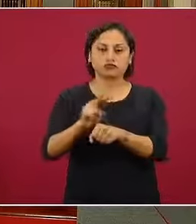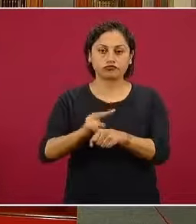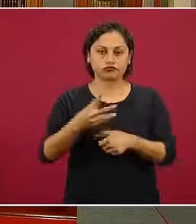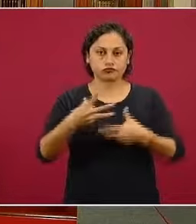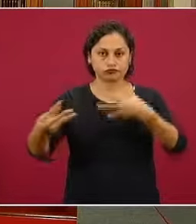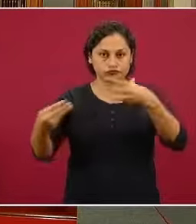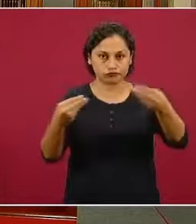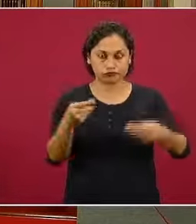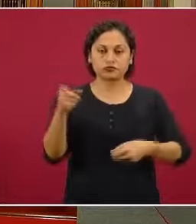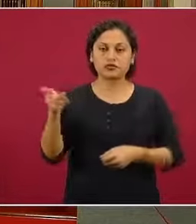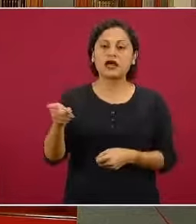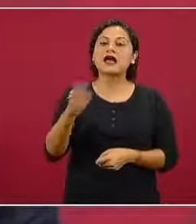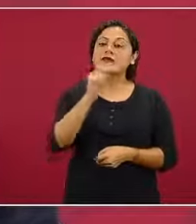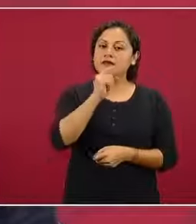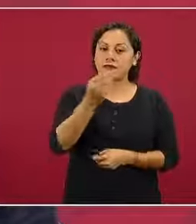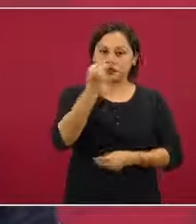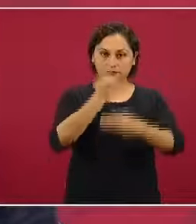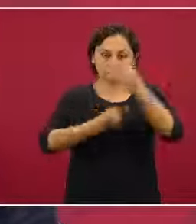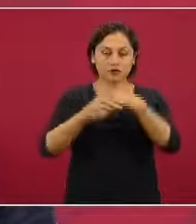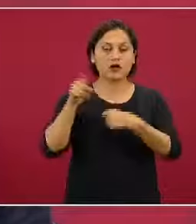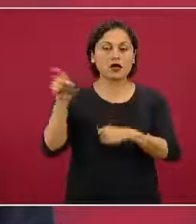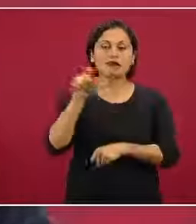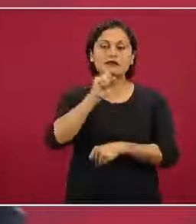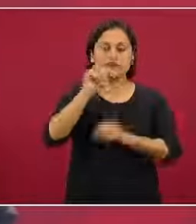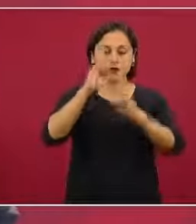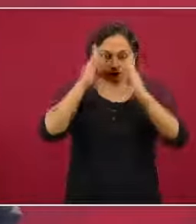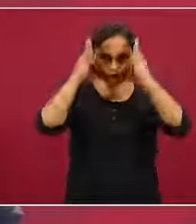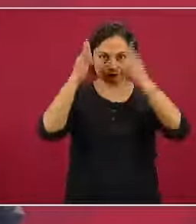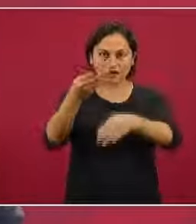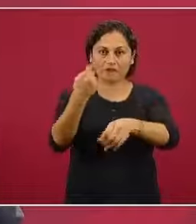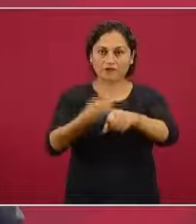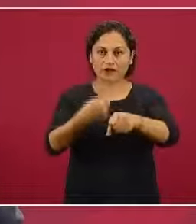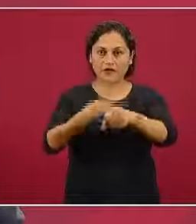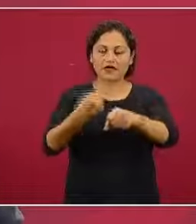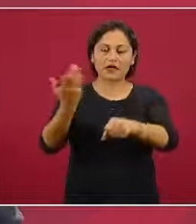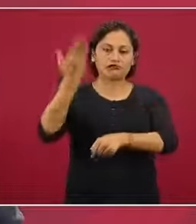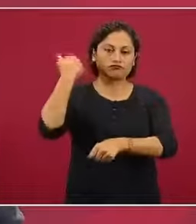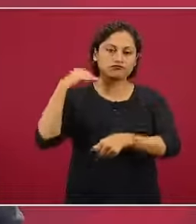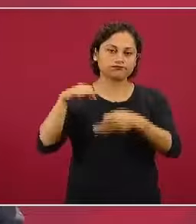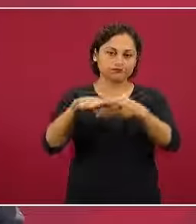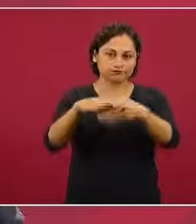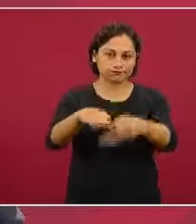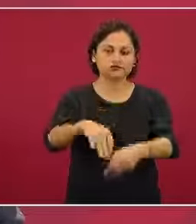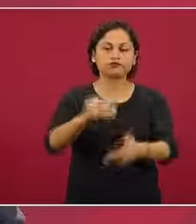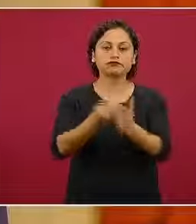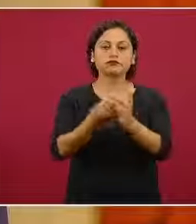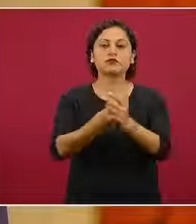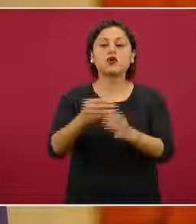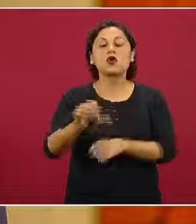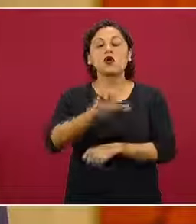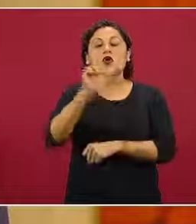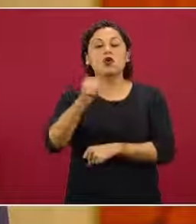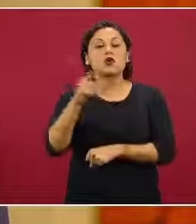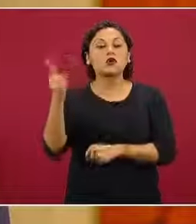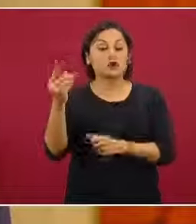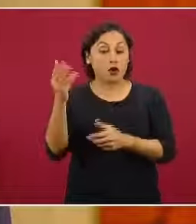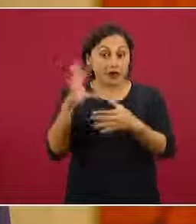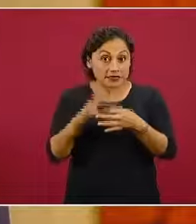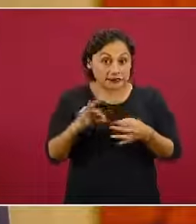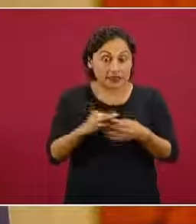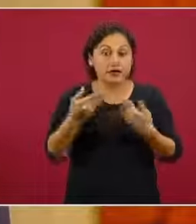especialista en enfermedades crónicas. Nos va a comentar otro de las líneas de trabajo que tenemos con el Grupo